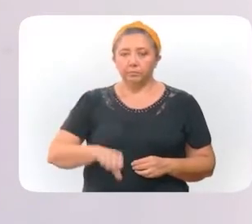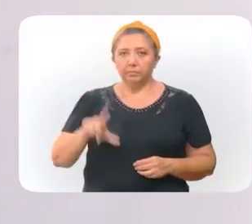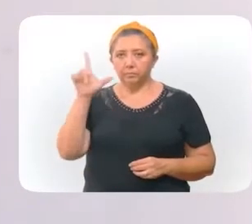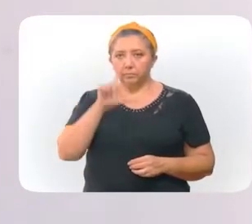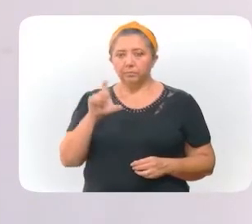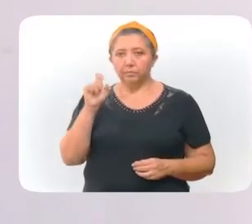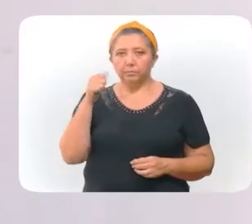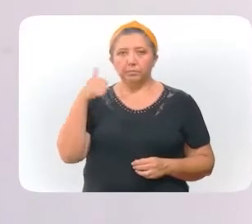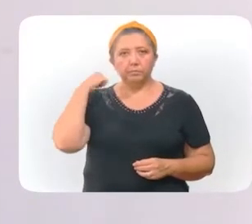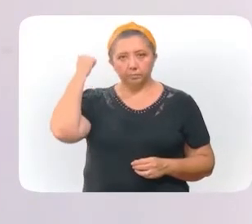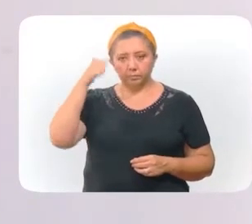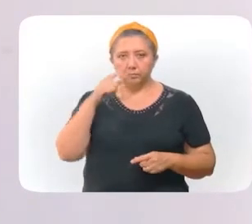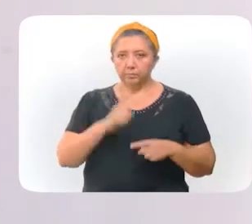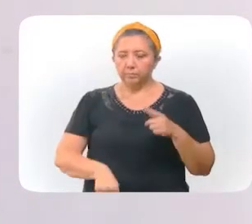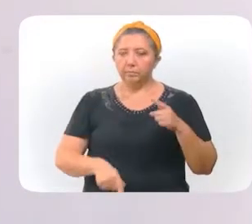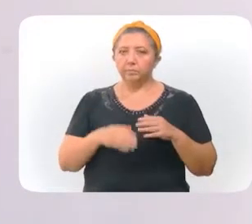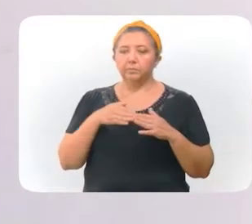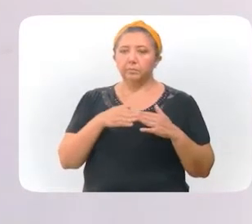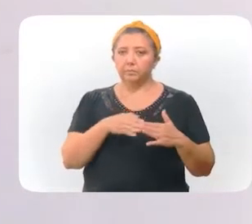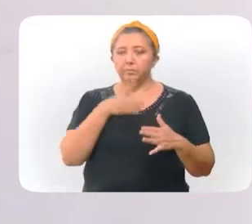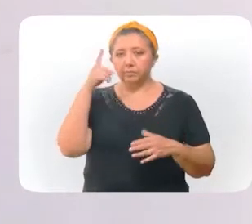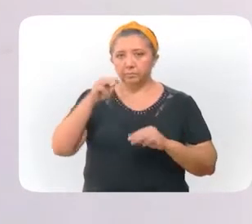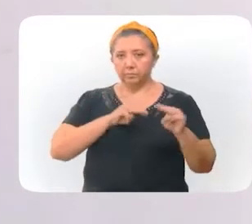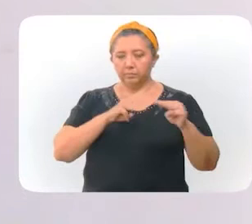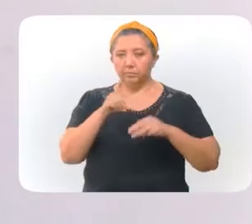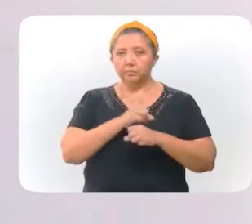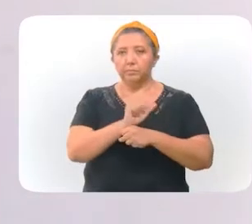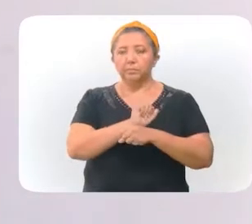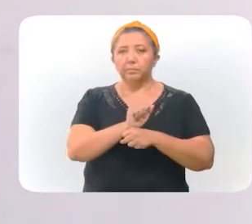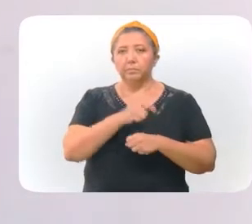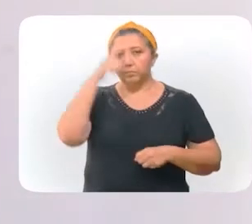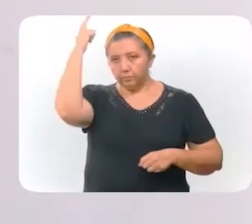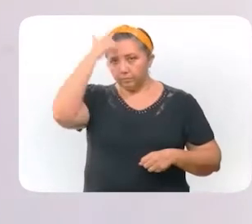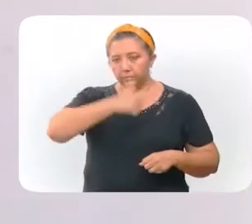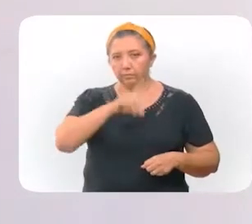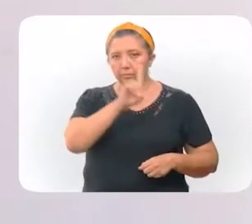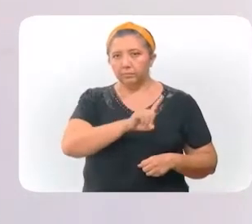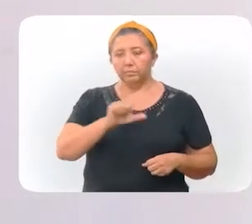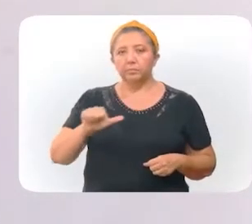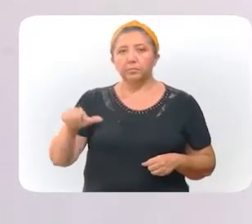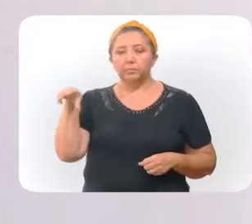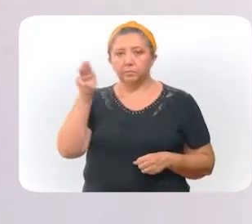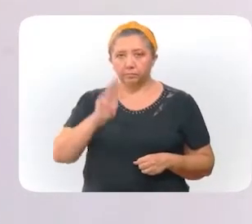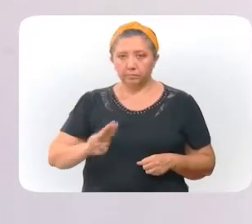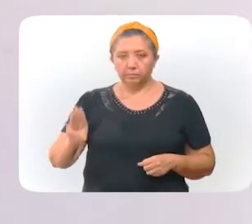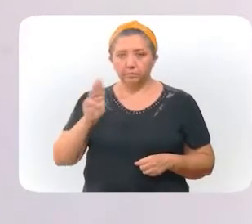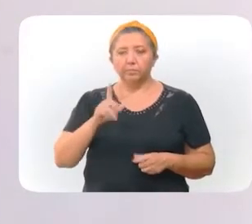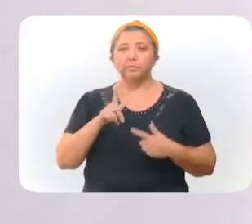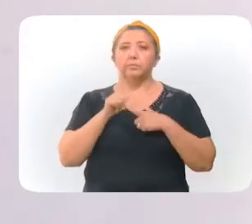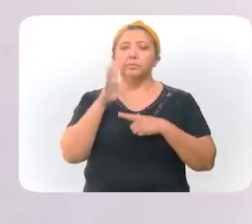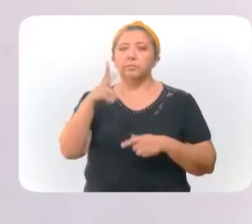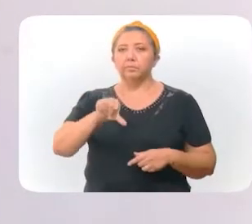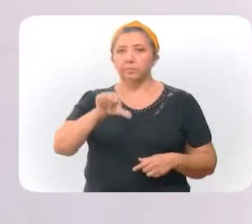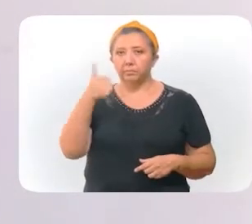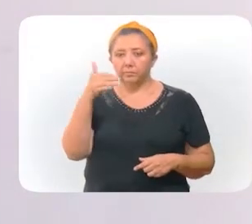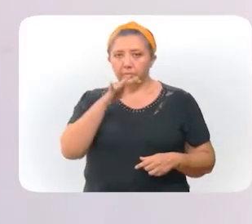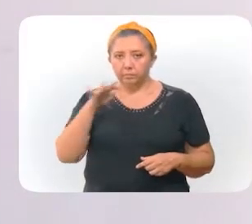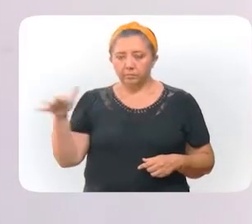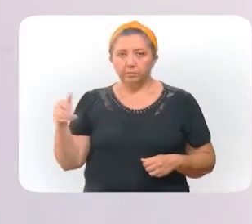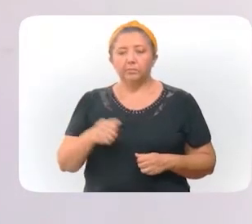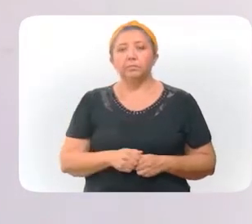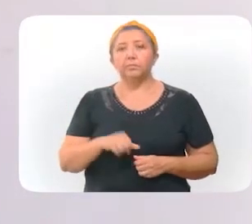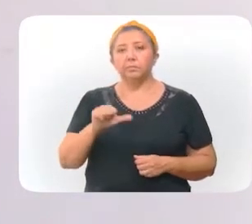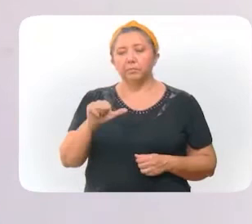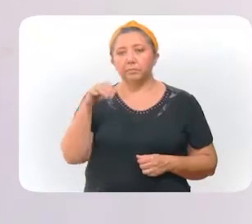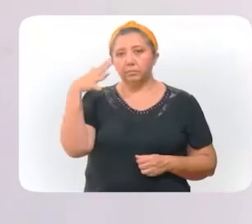lunes 26 de abril, se elimina la restricción a la movilidad vehicular nocturna de domingo a miércoles y se mantiene de 11:30 p.m.